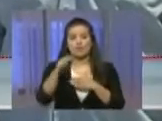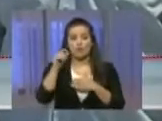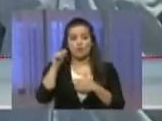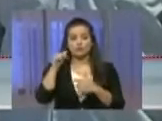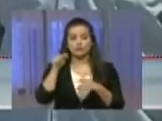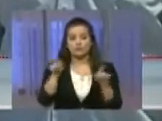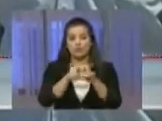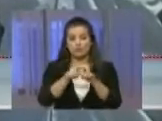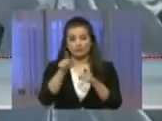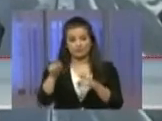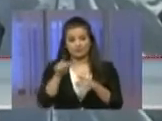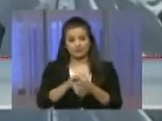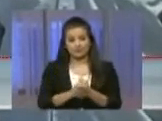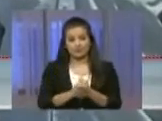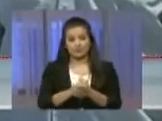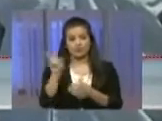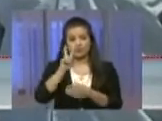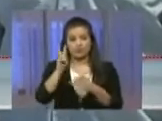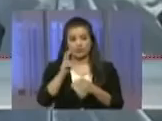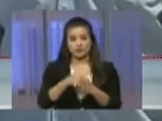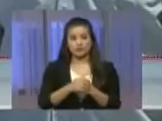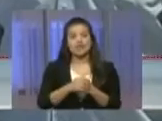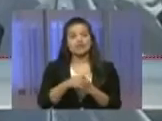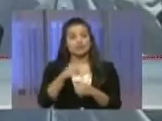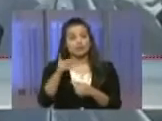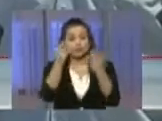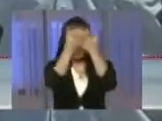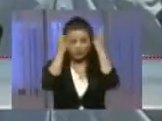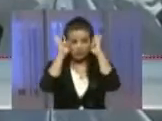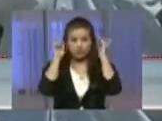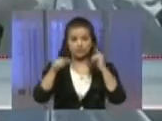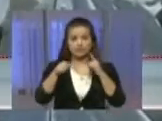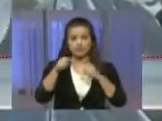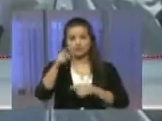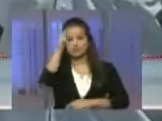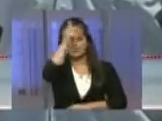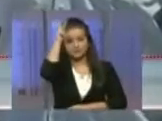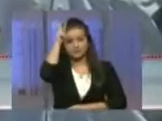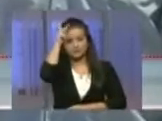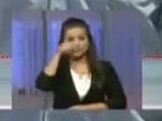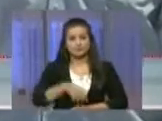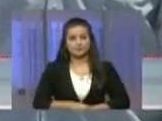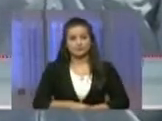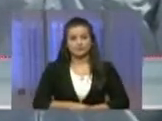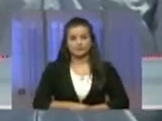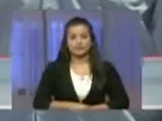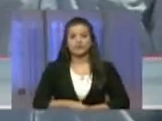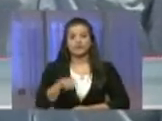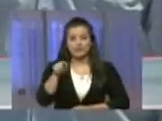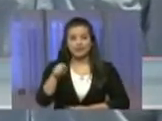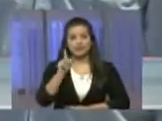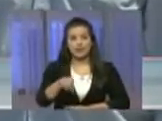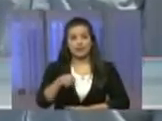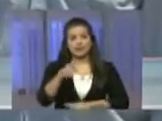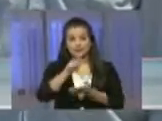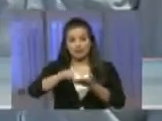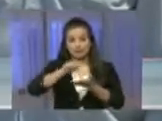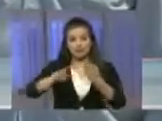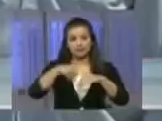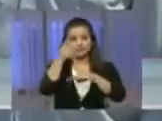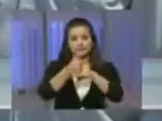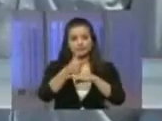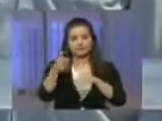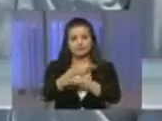empresa venezolana cacique maracay José Gregorio Hernández El Santo la secretaria general de